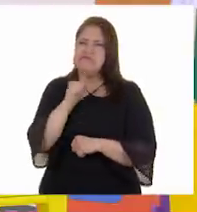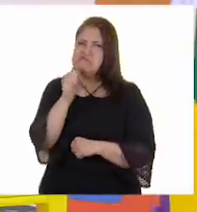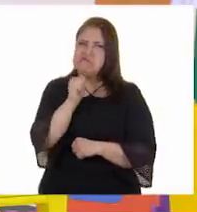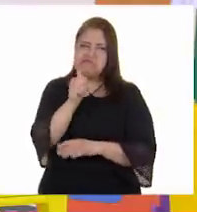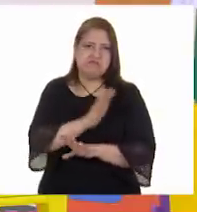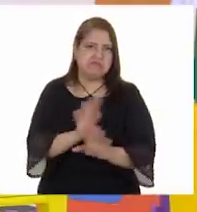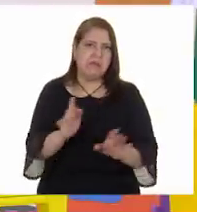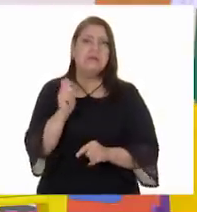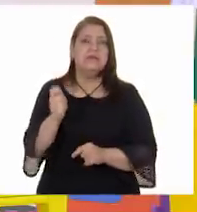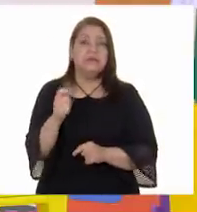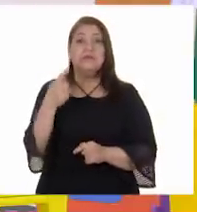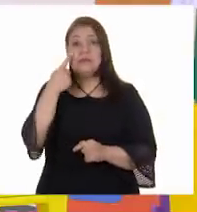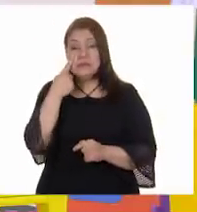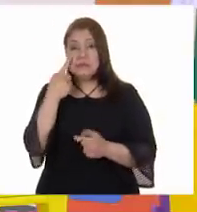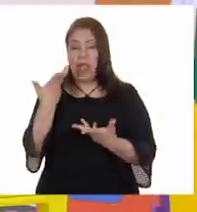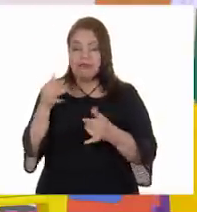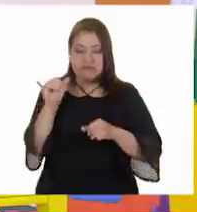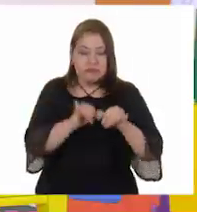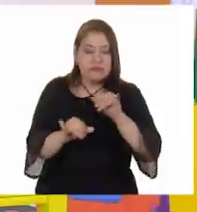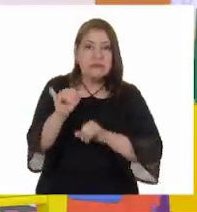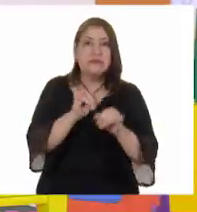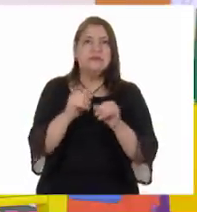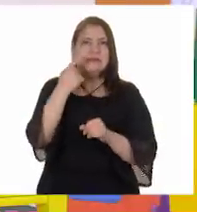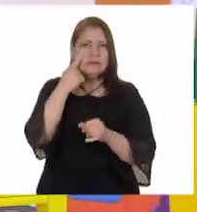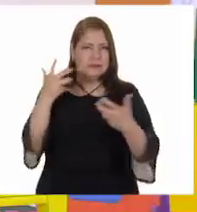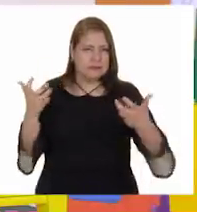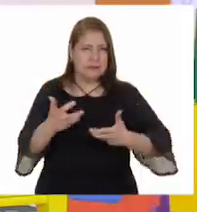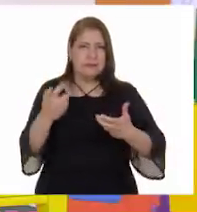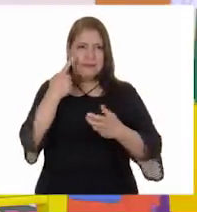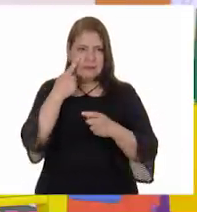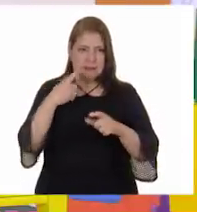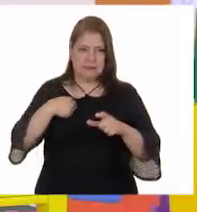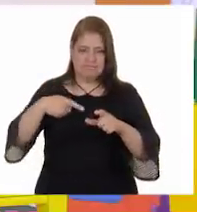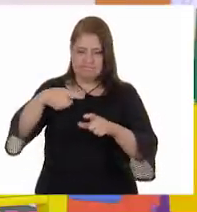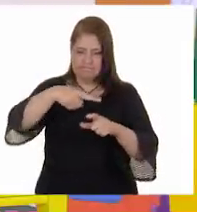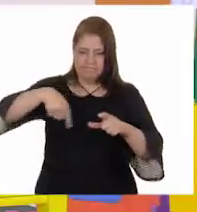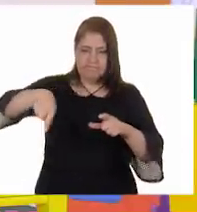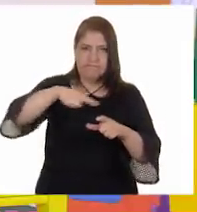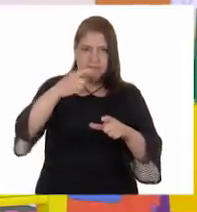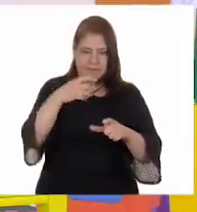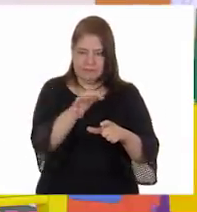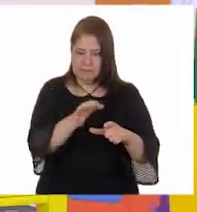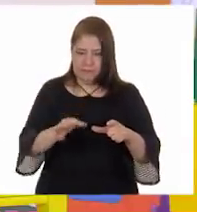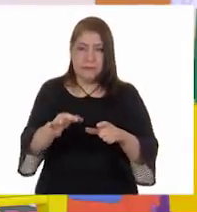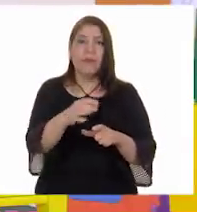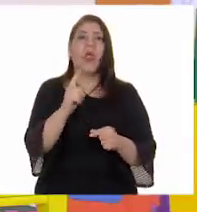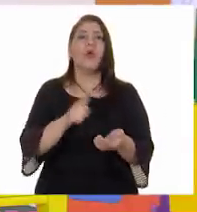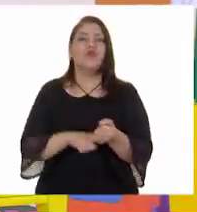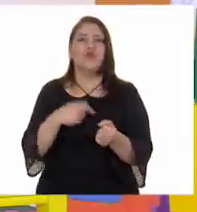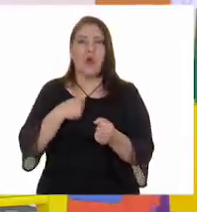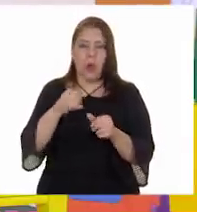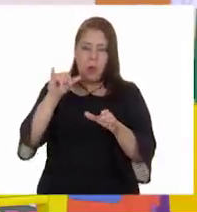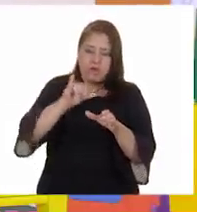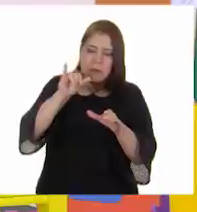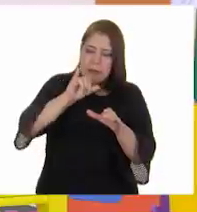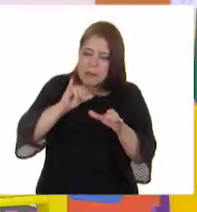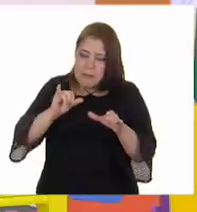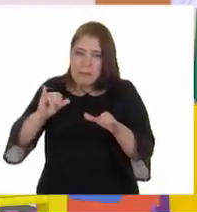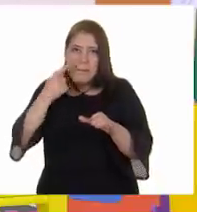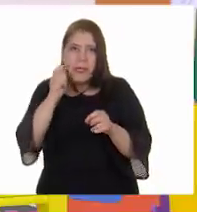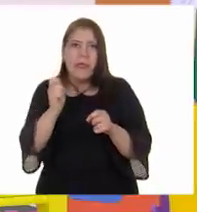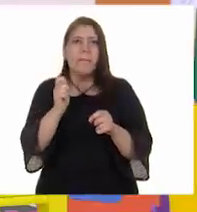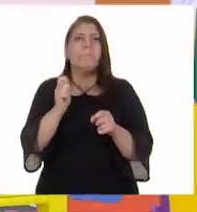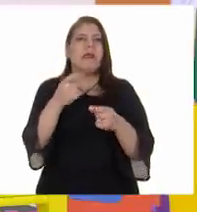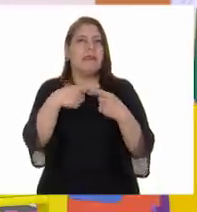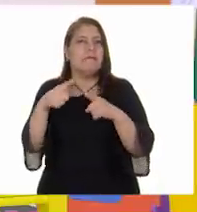que vamos a hacer en esta ocasión. Aquí en mi godete yo puse tres cantidades diferentes de agua porque voy